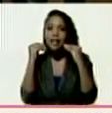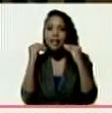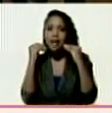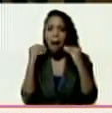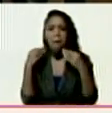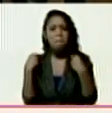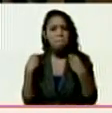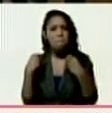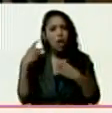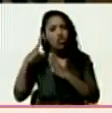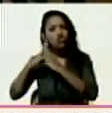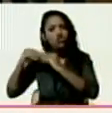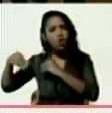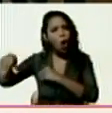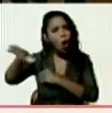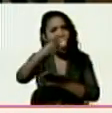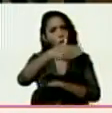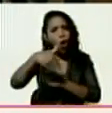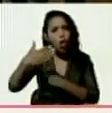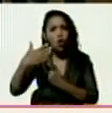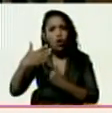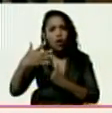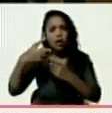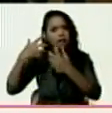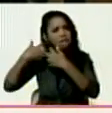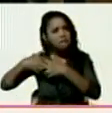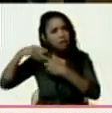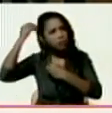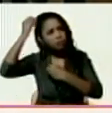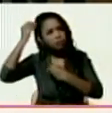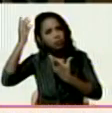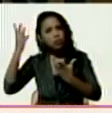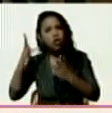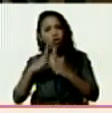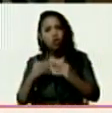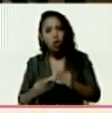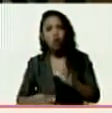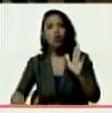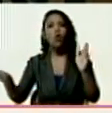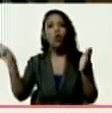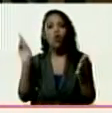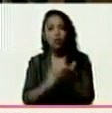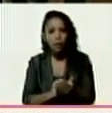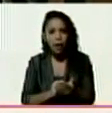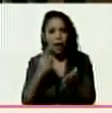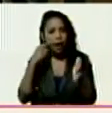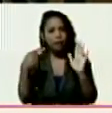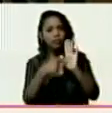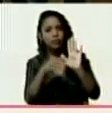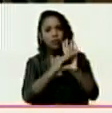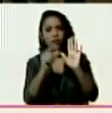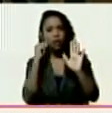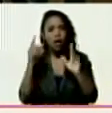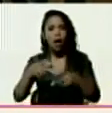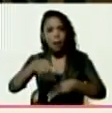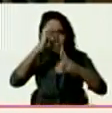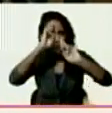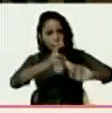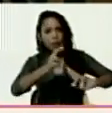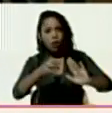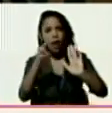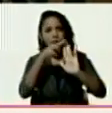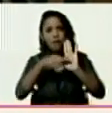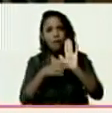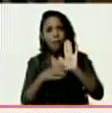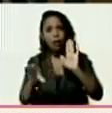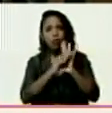todos reflexionemos y todos volvamos a la Constitución, al acatamiento de los mecanismos y las normas constitucionales. De